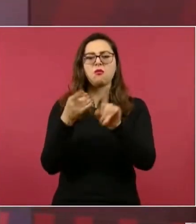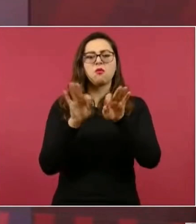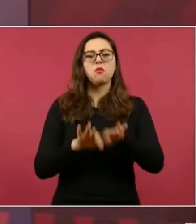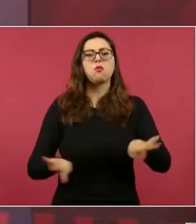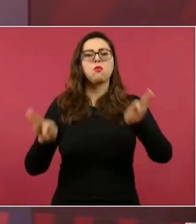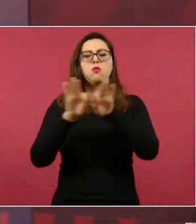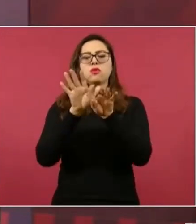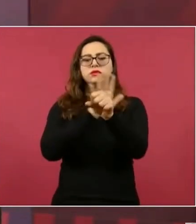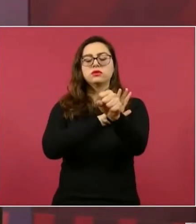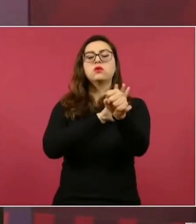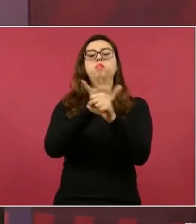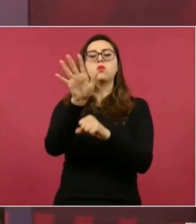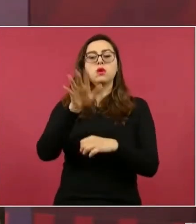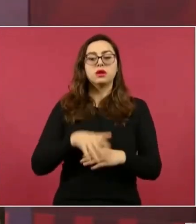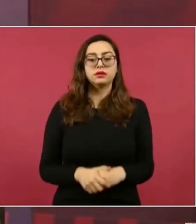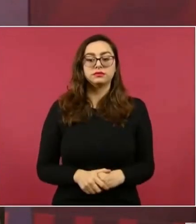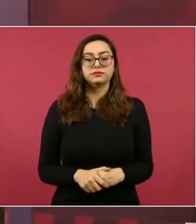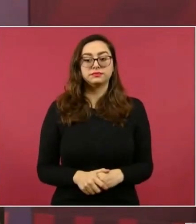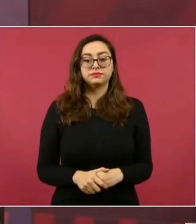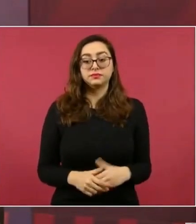del poder político,